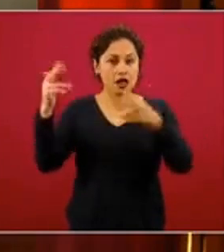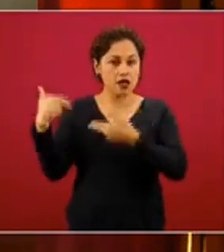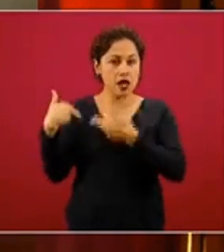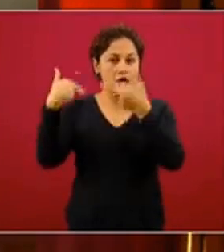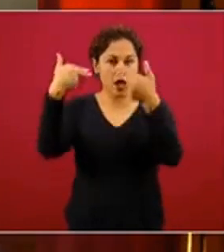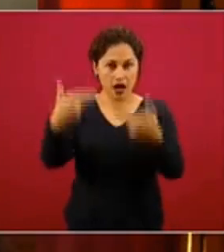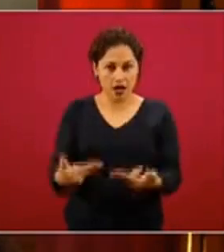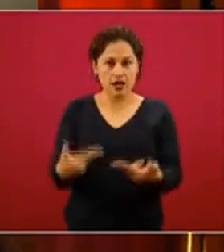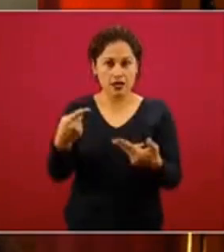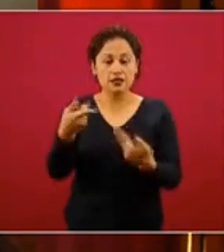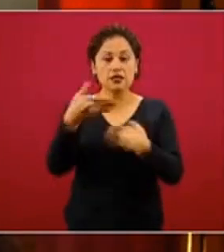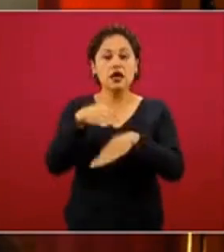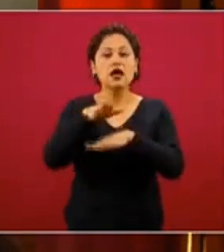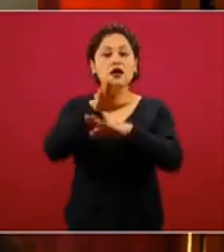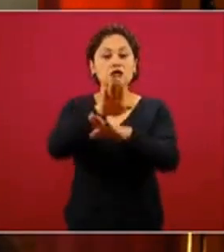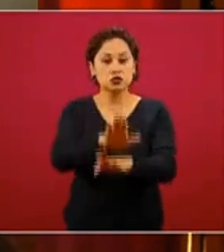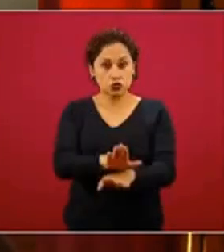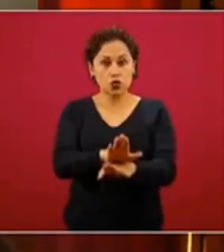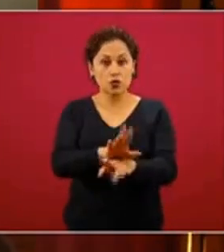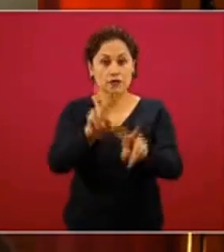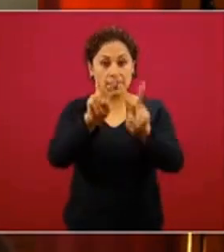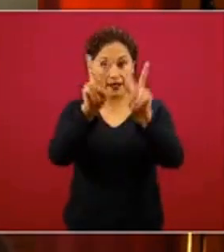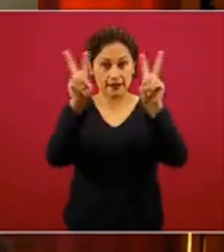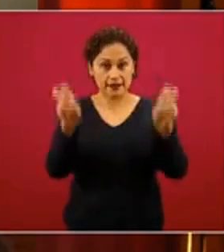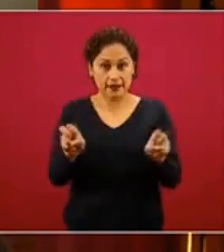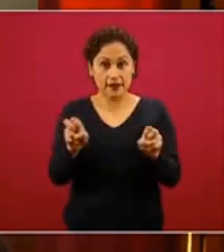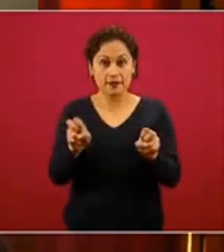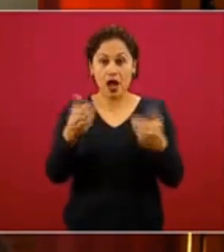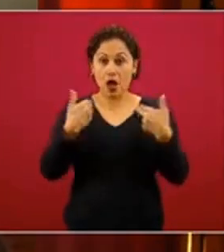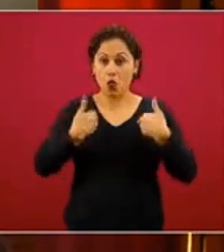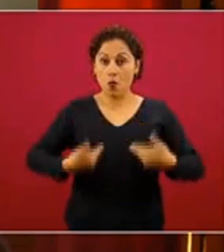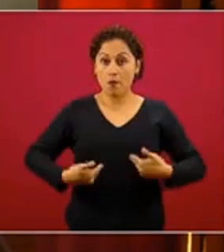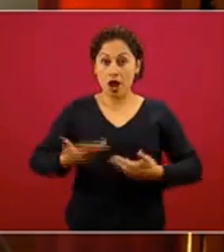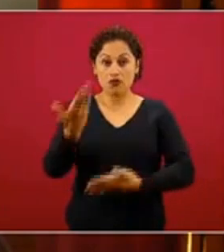expusiera hace décadas, hace siglos, el gran